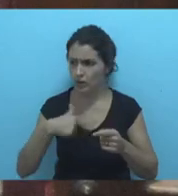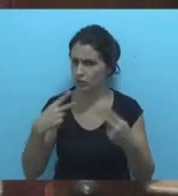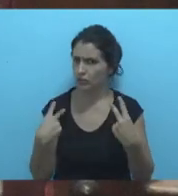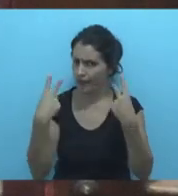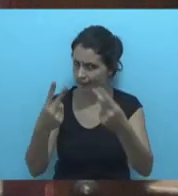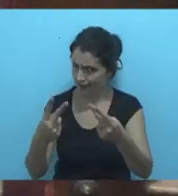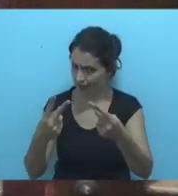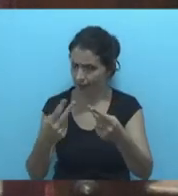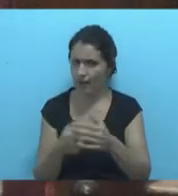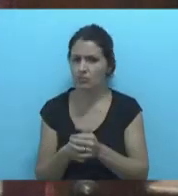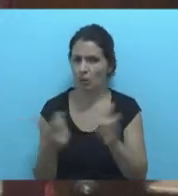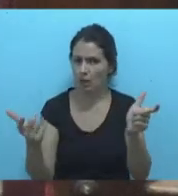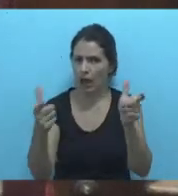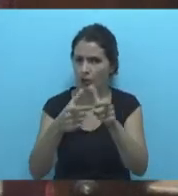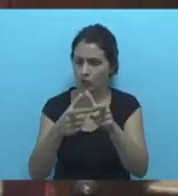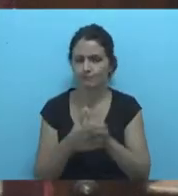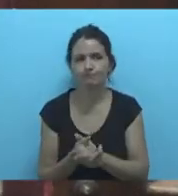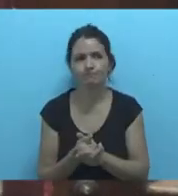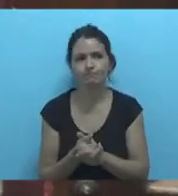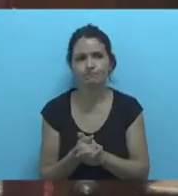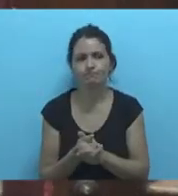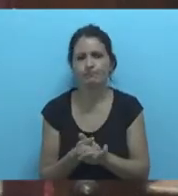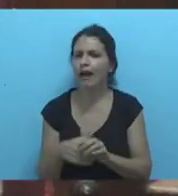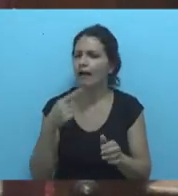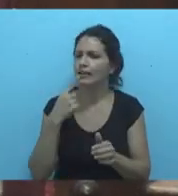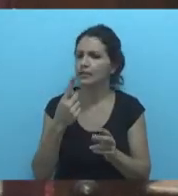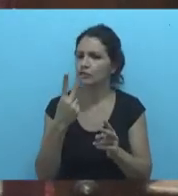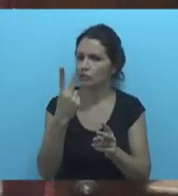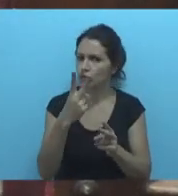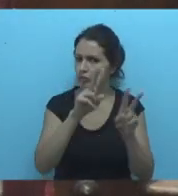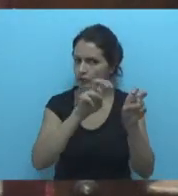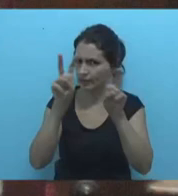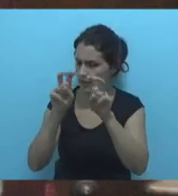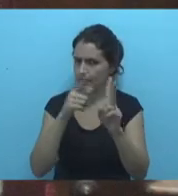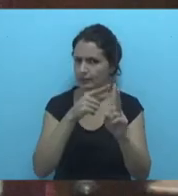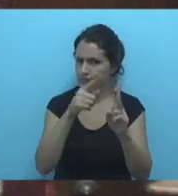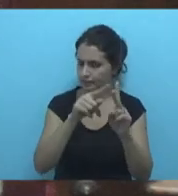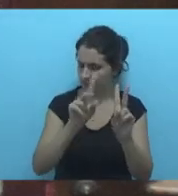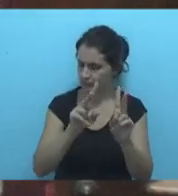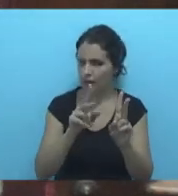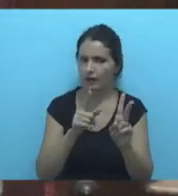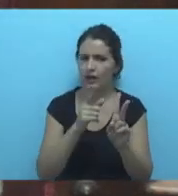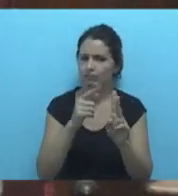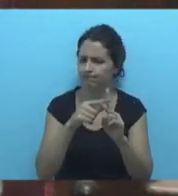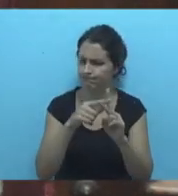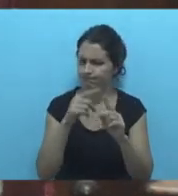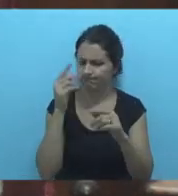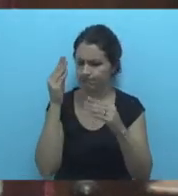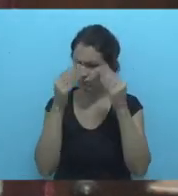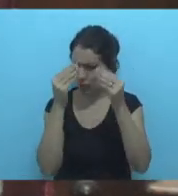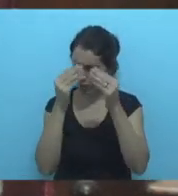nosotros fuimos con dos preocupaciones centrales, creo, y si me olvido de alguna le pido a los diputados que concurrieron que me